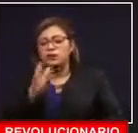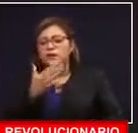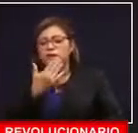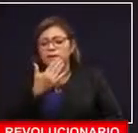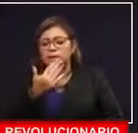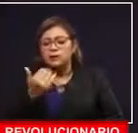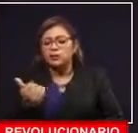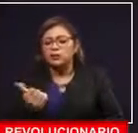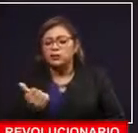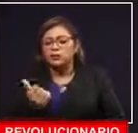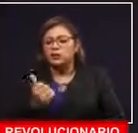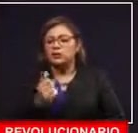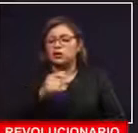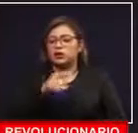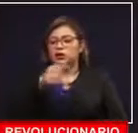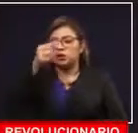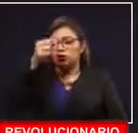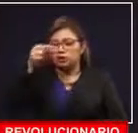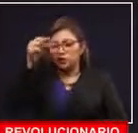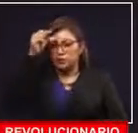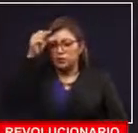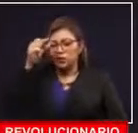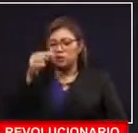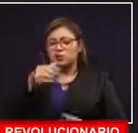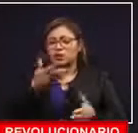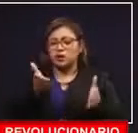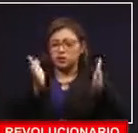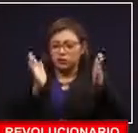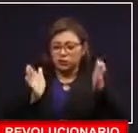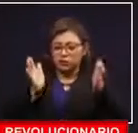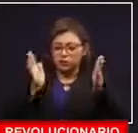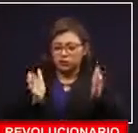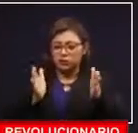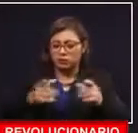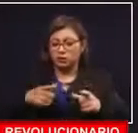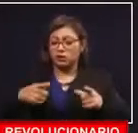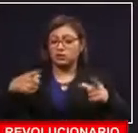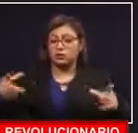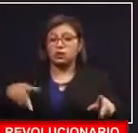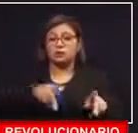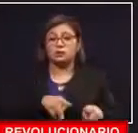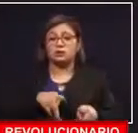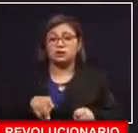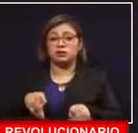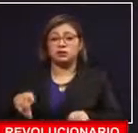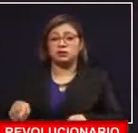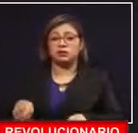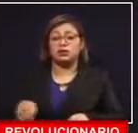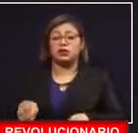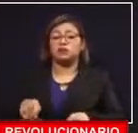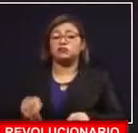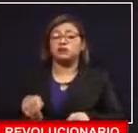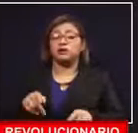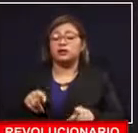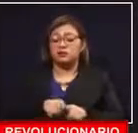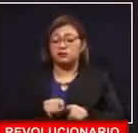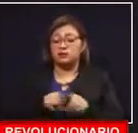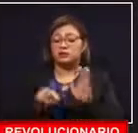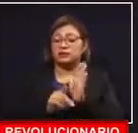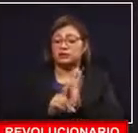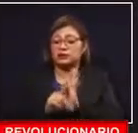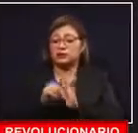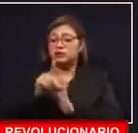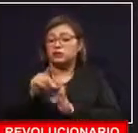a factores de cantidad de población, índices de desarrollo humano, la eficiencia en la asignación, que coadyuve